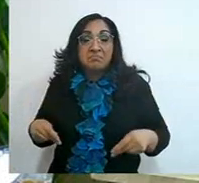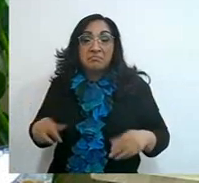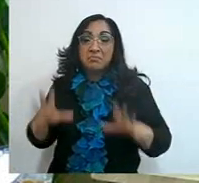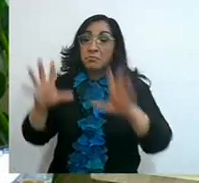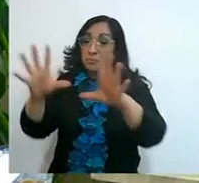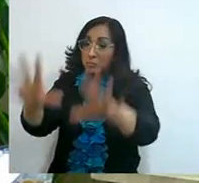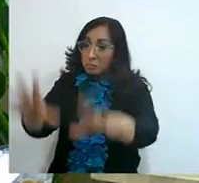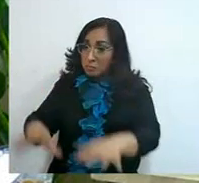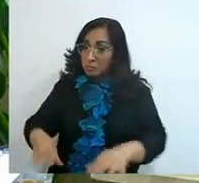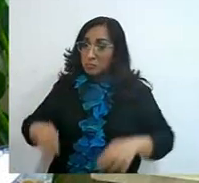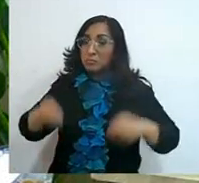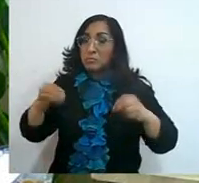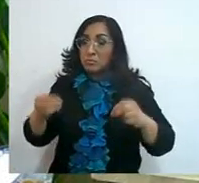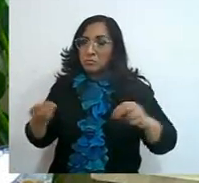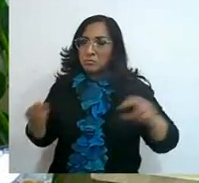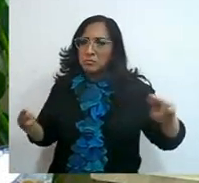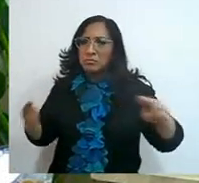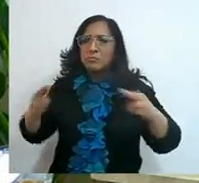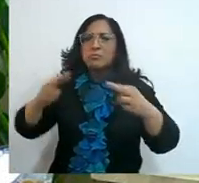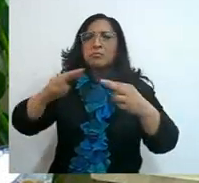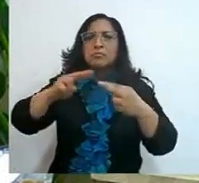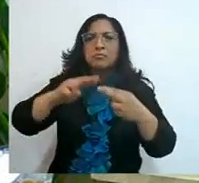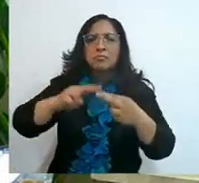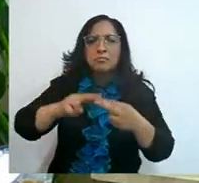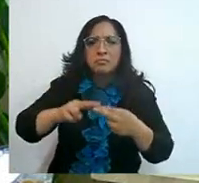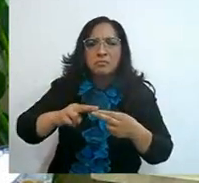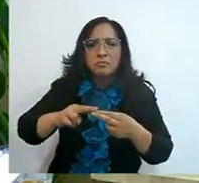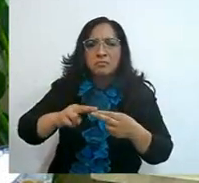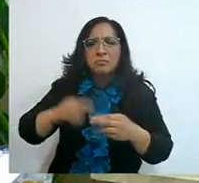agarra esa doctrina herética, extraña.